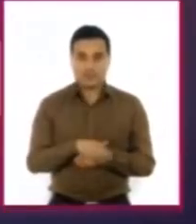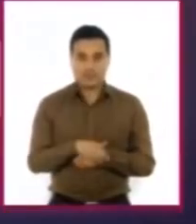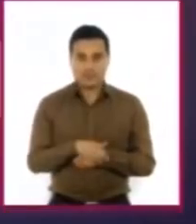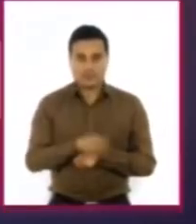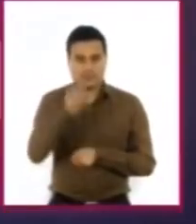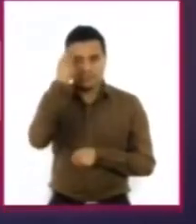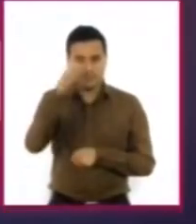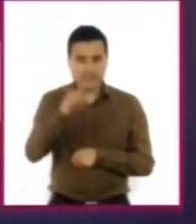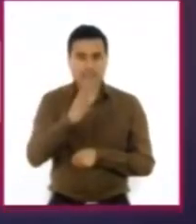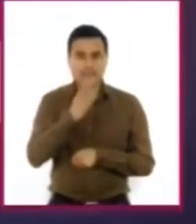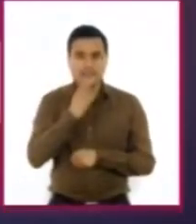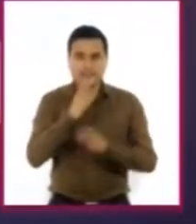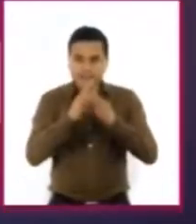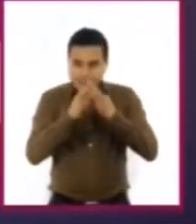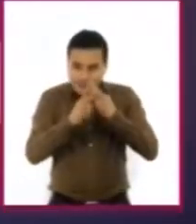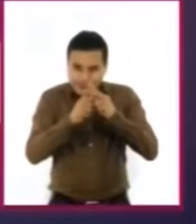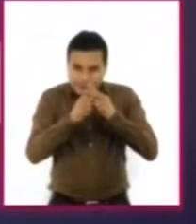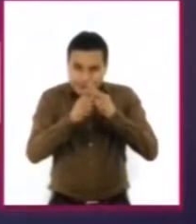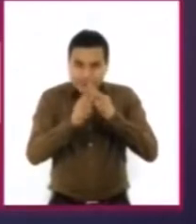medir décimas.